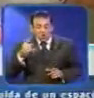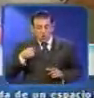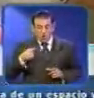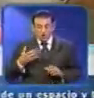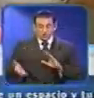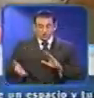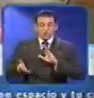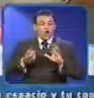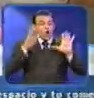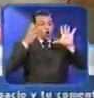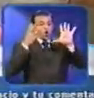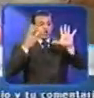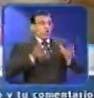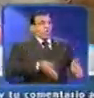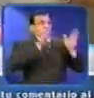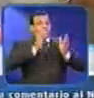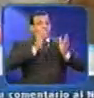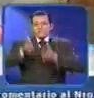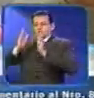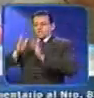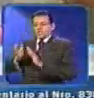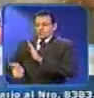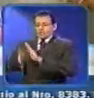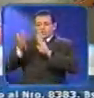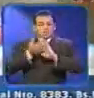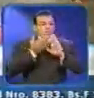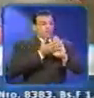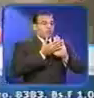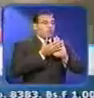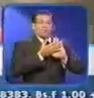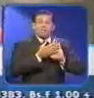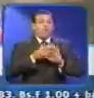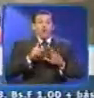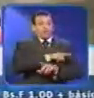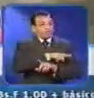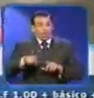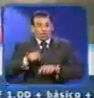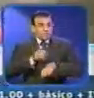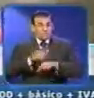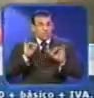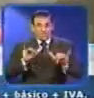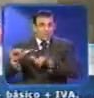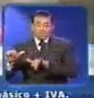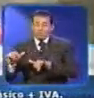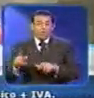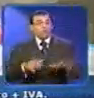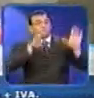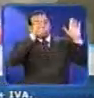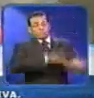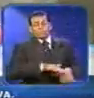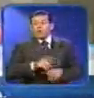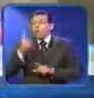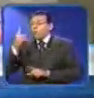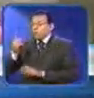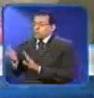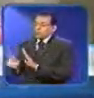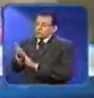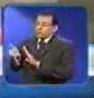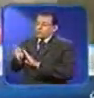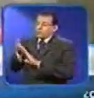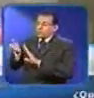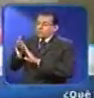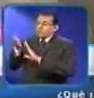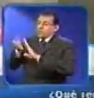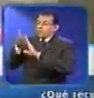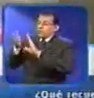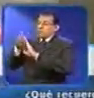haciendo 8 edificios a la vez, uno tendrá que hacer en un momento dado tal vez un edificio, nada más, y